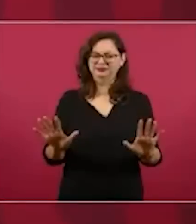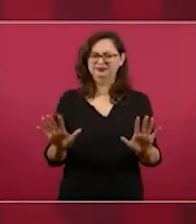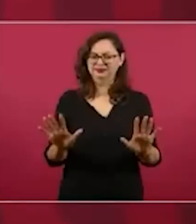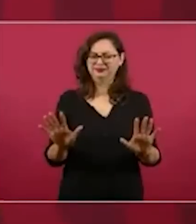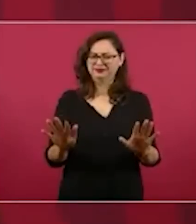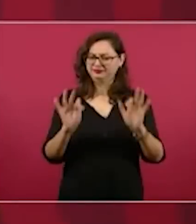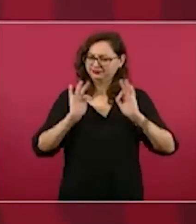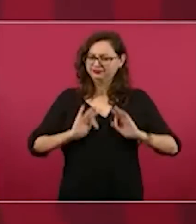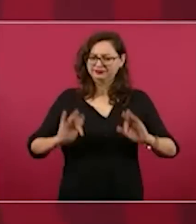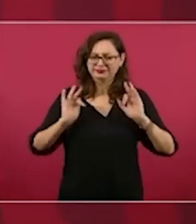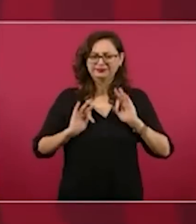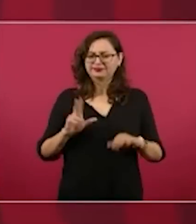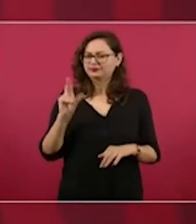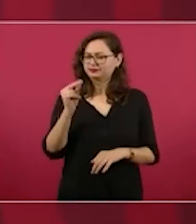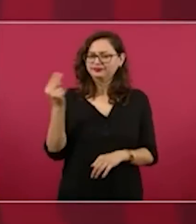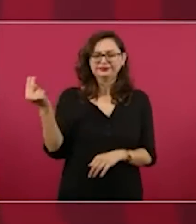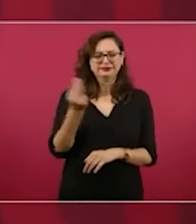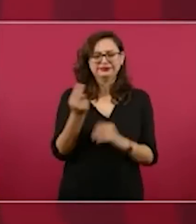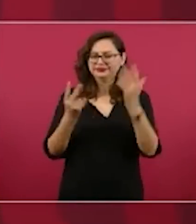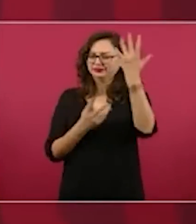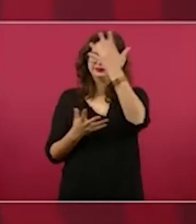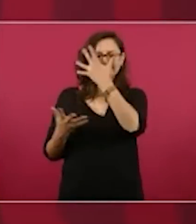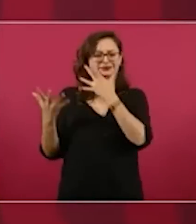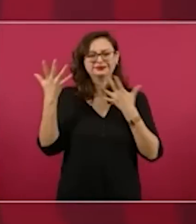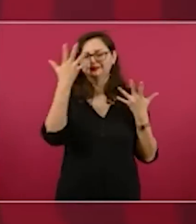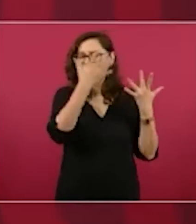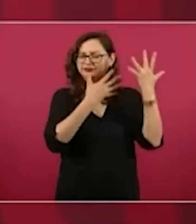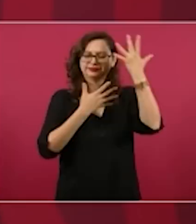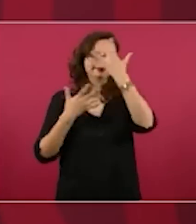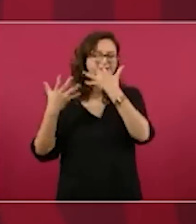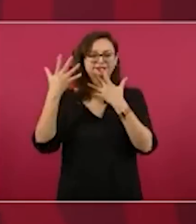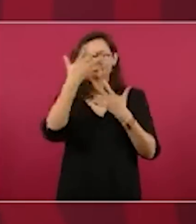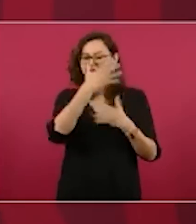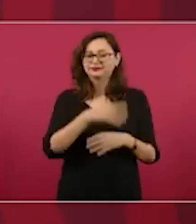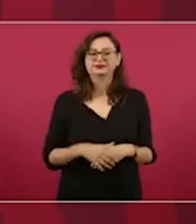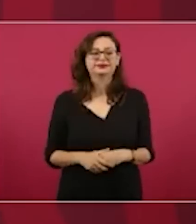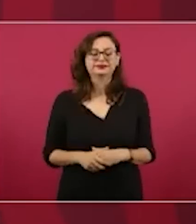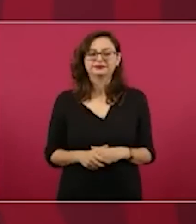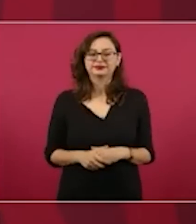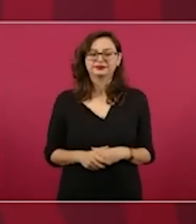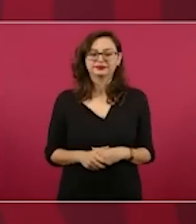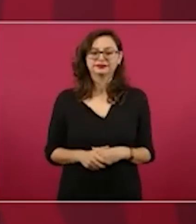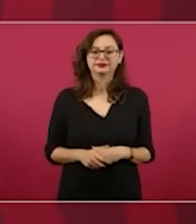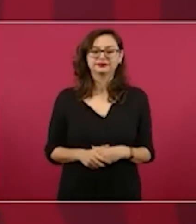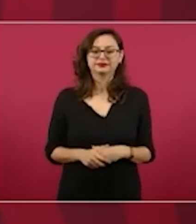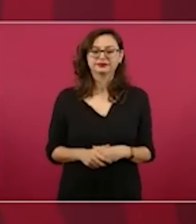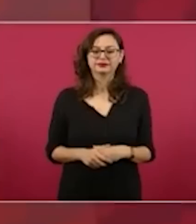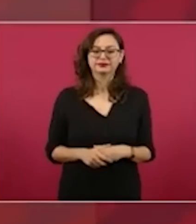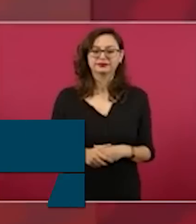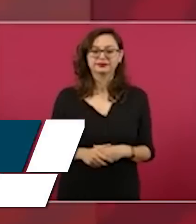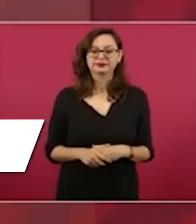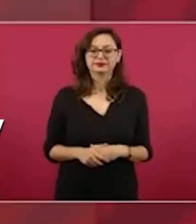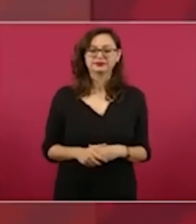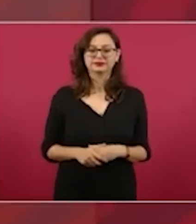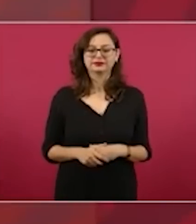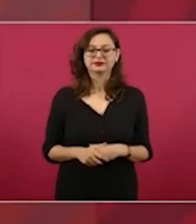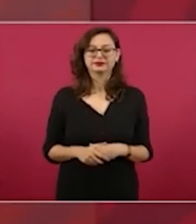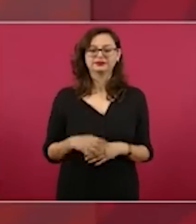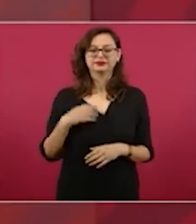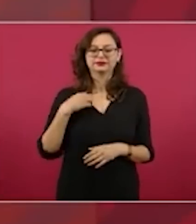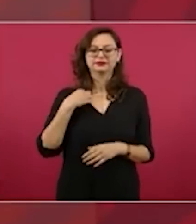más admira y respeta por su entrega a favor de los desposeídos. Si me piden